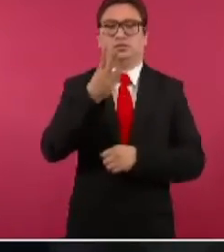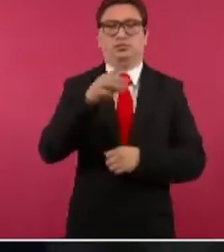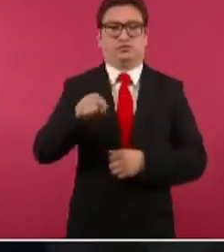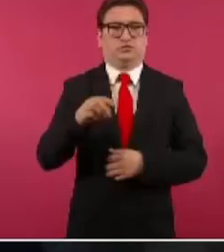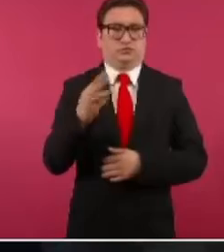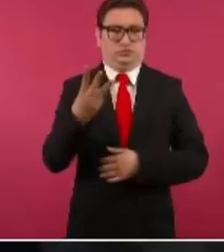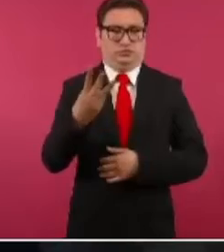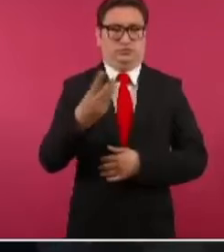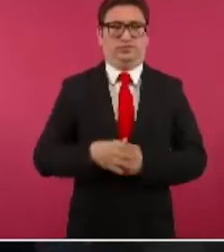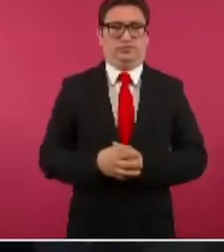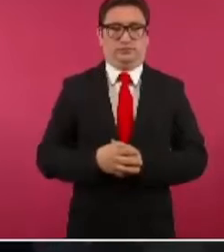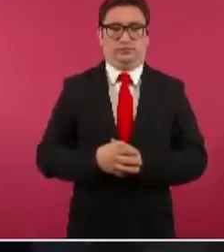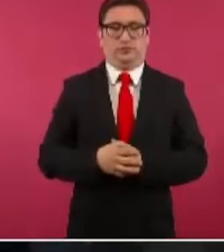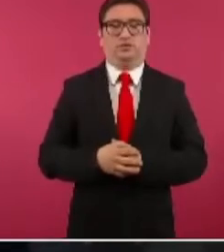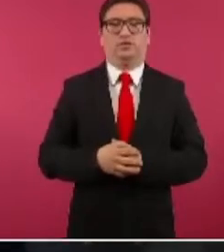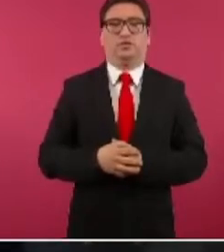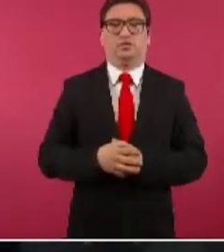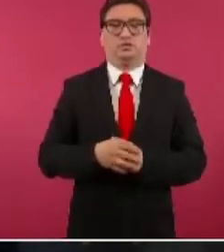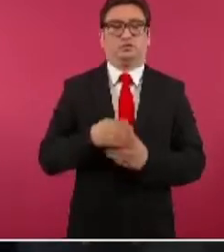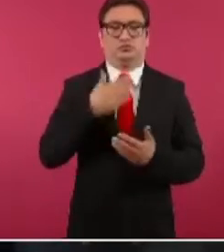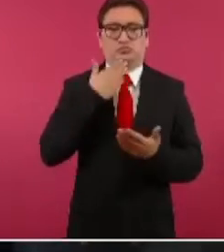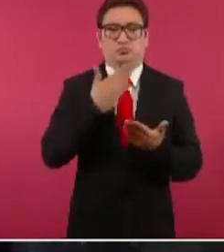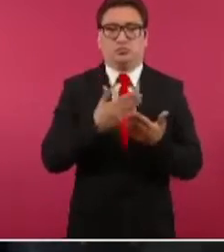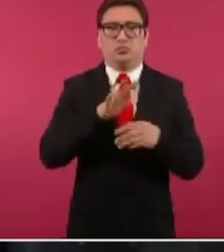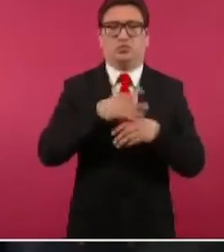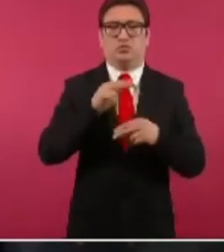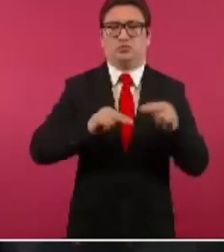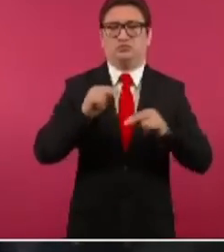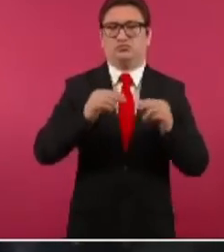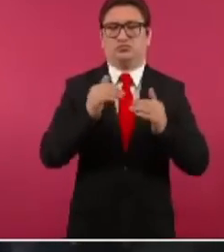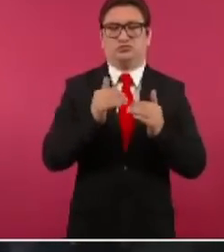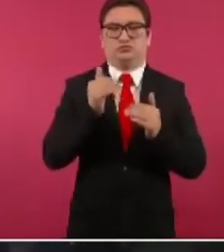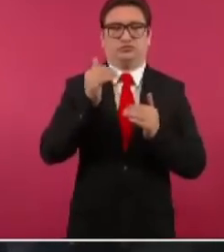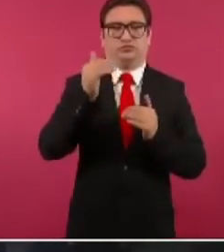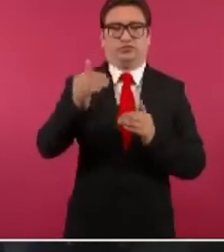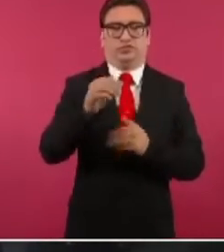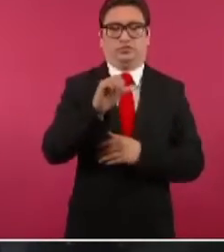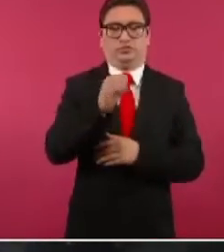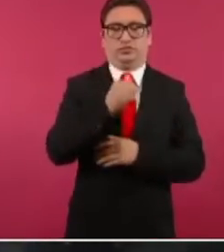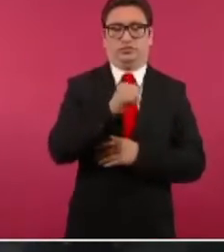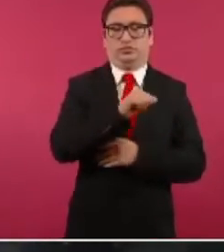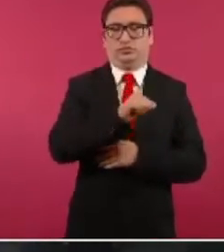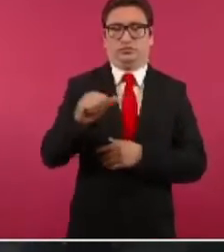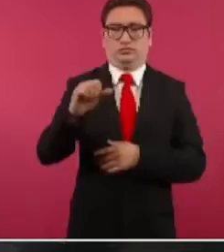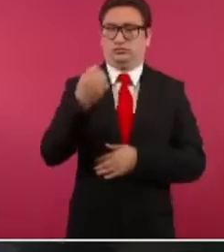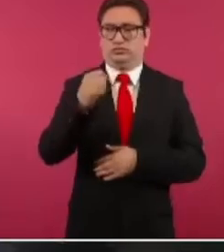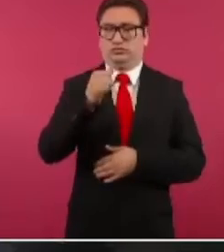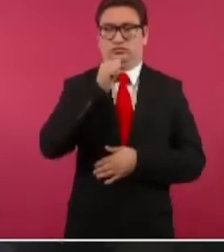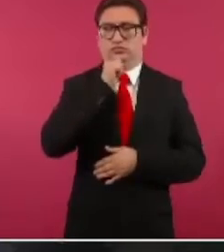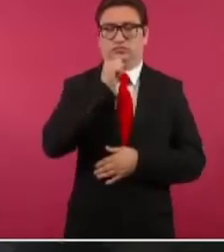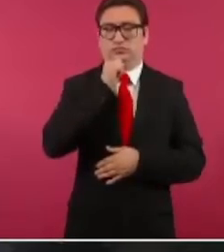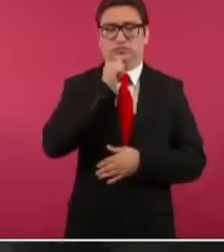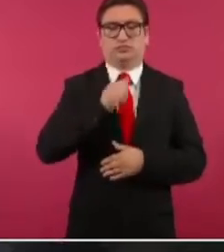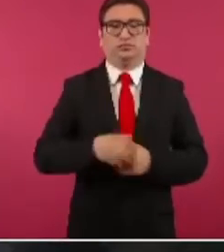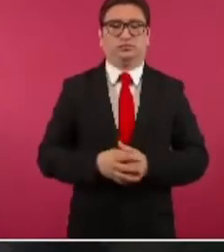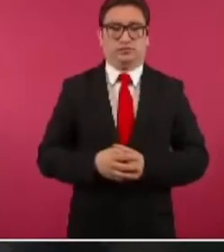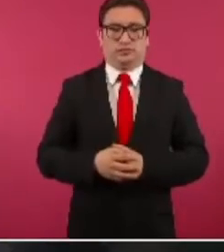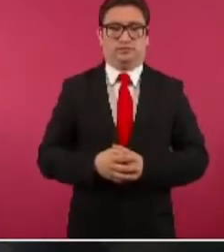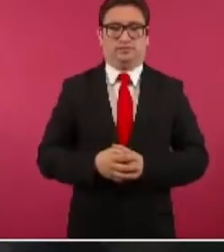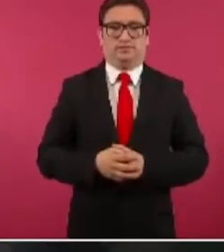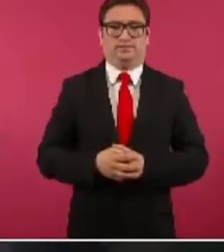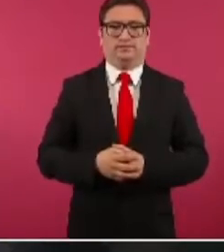No salió tan bien porque no hubo crecimiento de agosto a septiembre con el